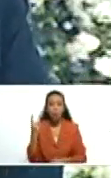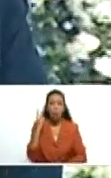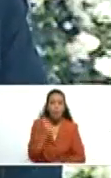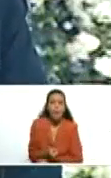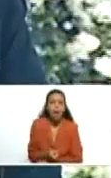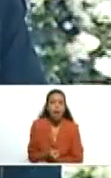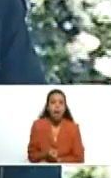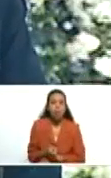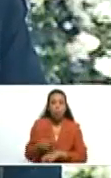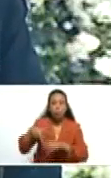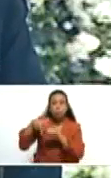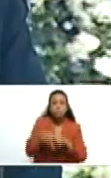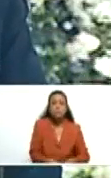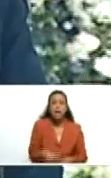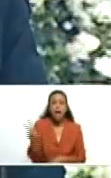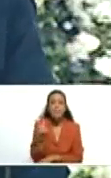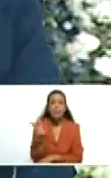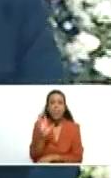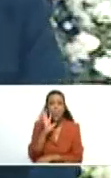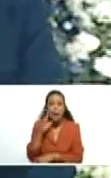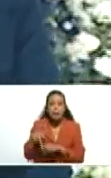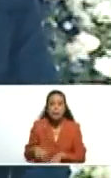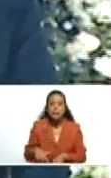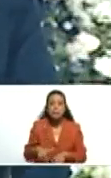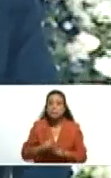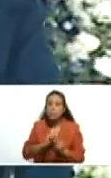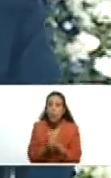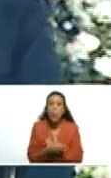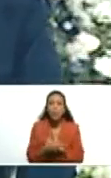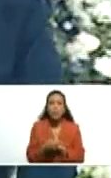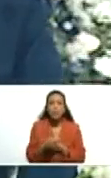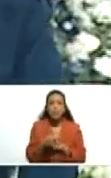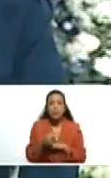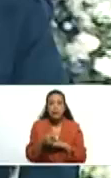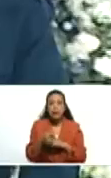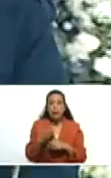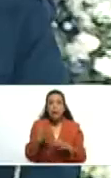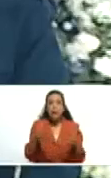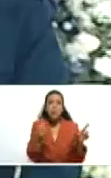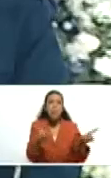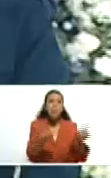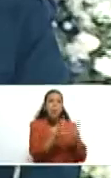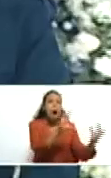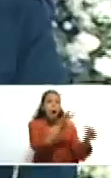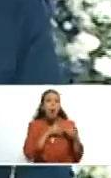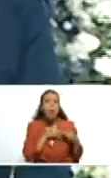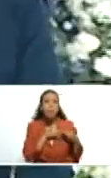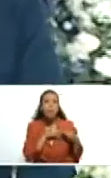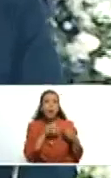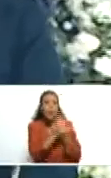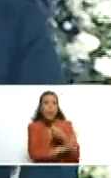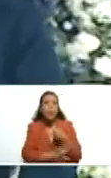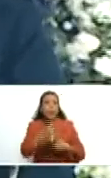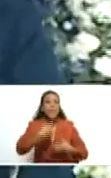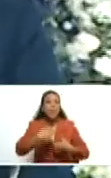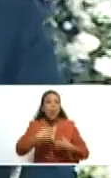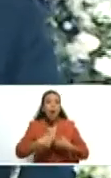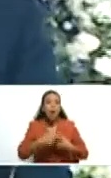Hundió a nuestro país, lo convirtió en una neocolonia gringa, en un protectorado